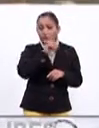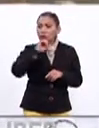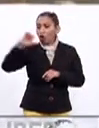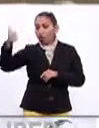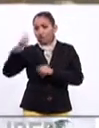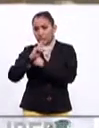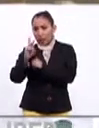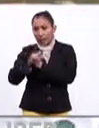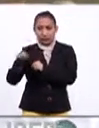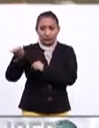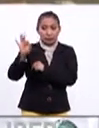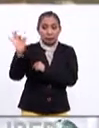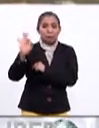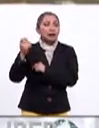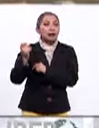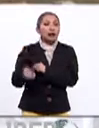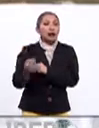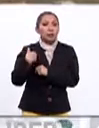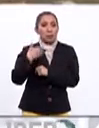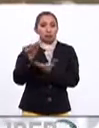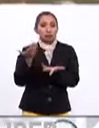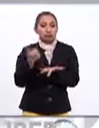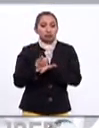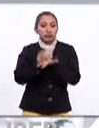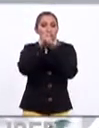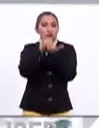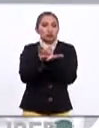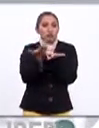algunos otros más, se trata de un bien